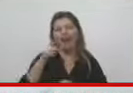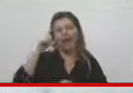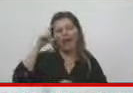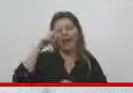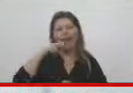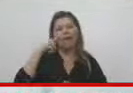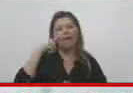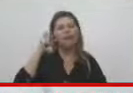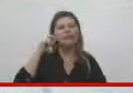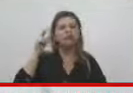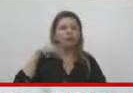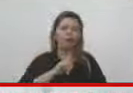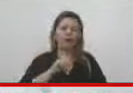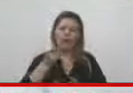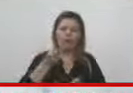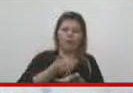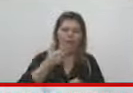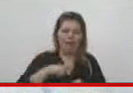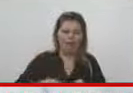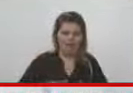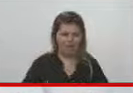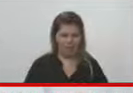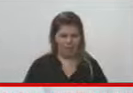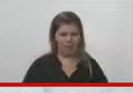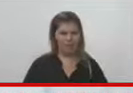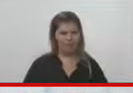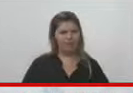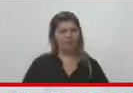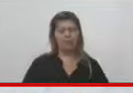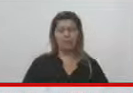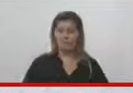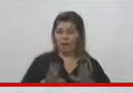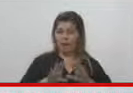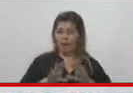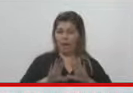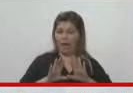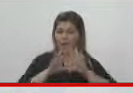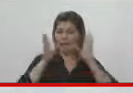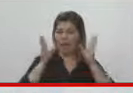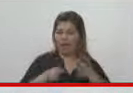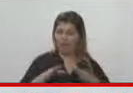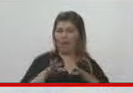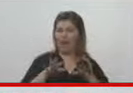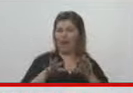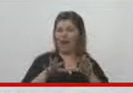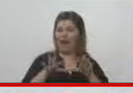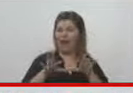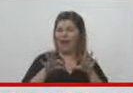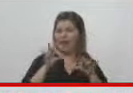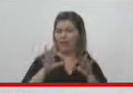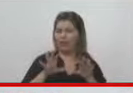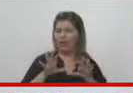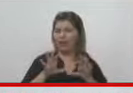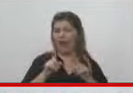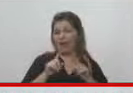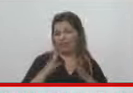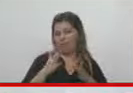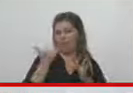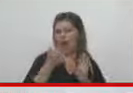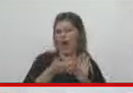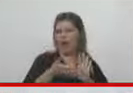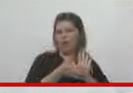que esto que dice la Cámara, esto que dice la Cámara Electoral en la Sala de Ferias y que está basado en